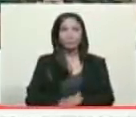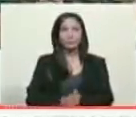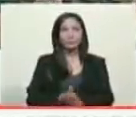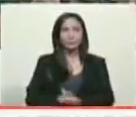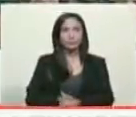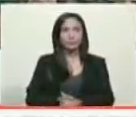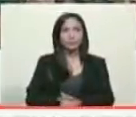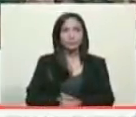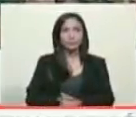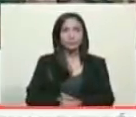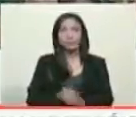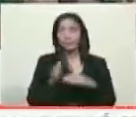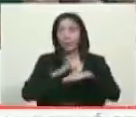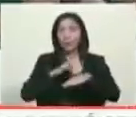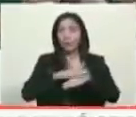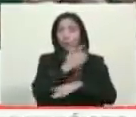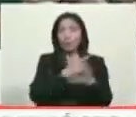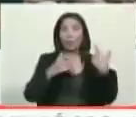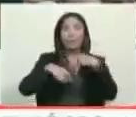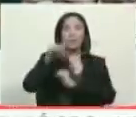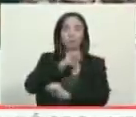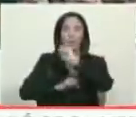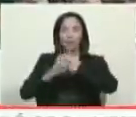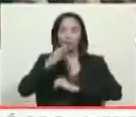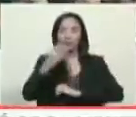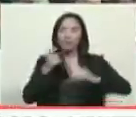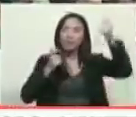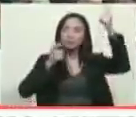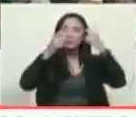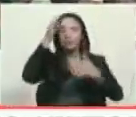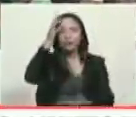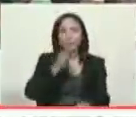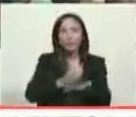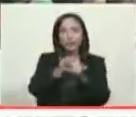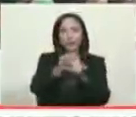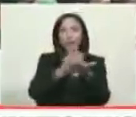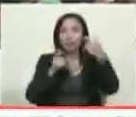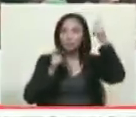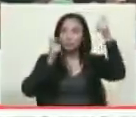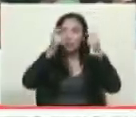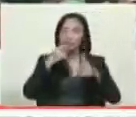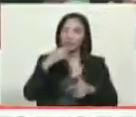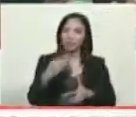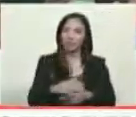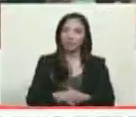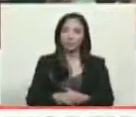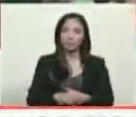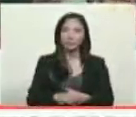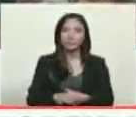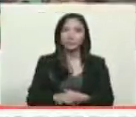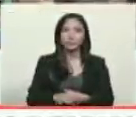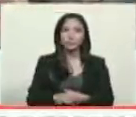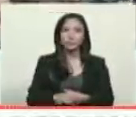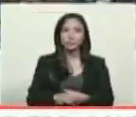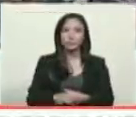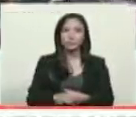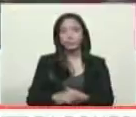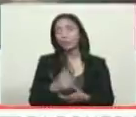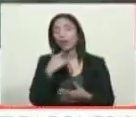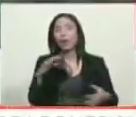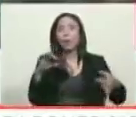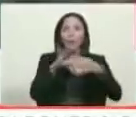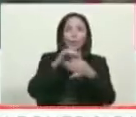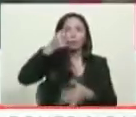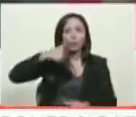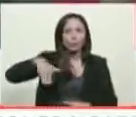Porque vamos a proteger el legado de nuestro comandante supremo y eterno, Hugo Chávez. Y en perfecta unión